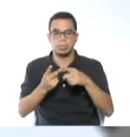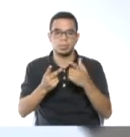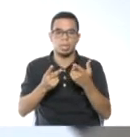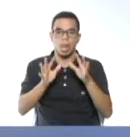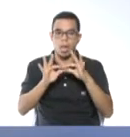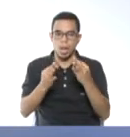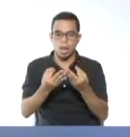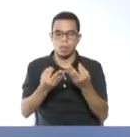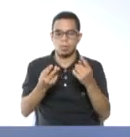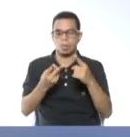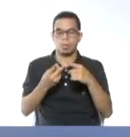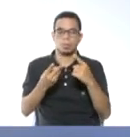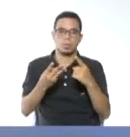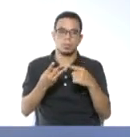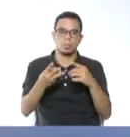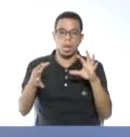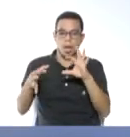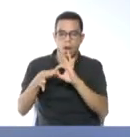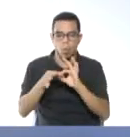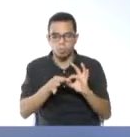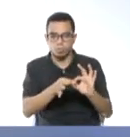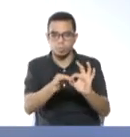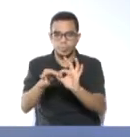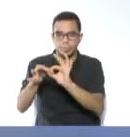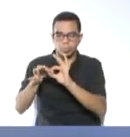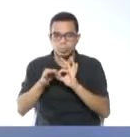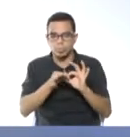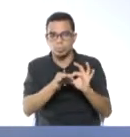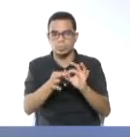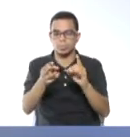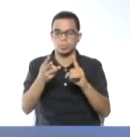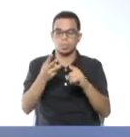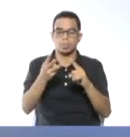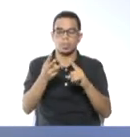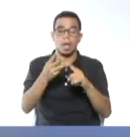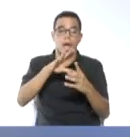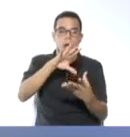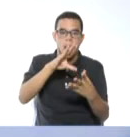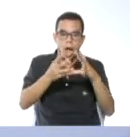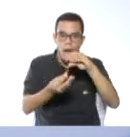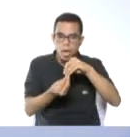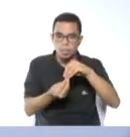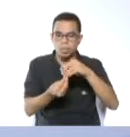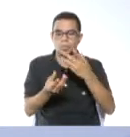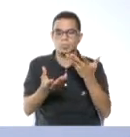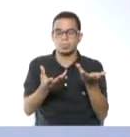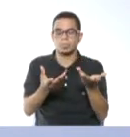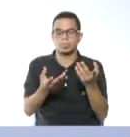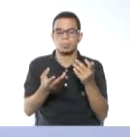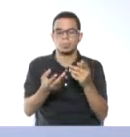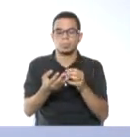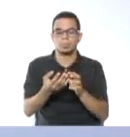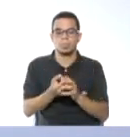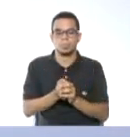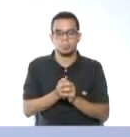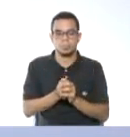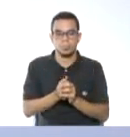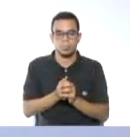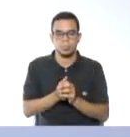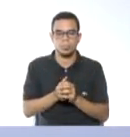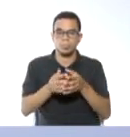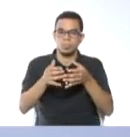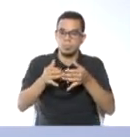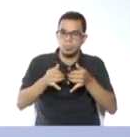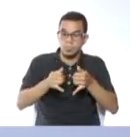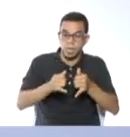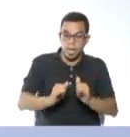la familia, nos enseña la unión familiar, la transformación. Ya empieza la familia, que el hijo